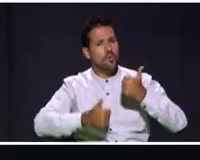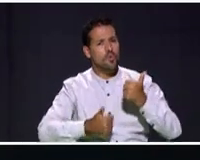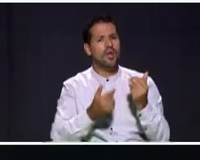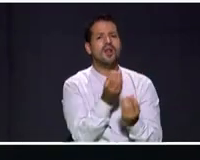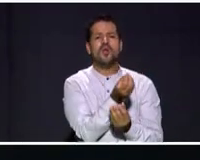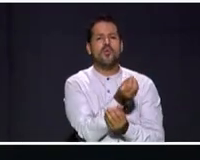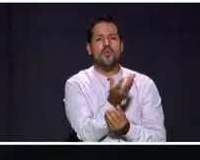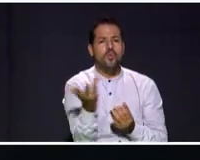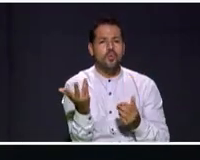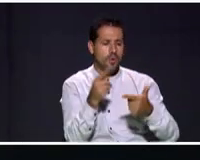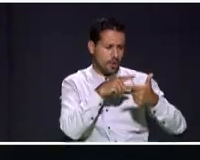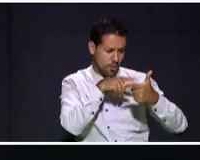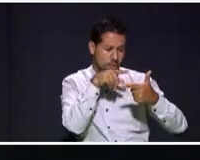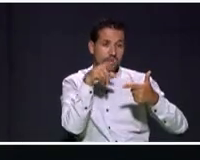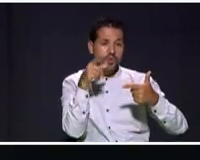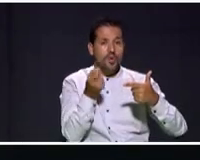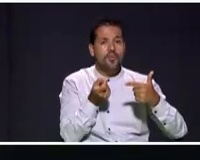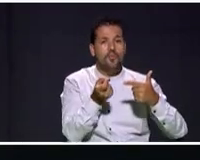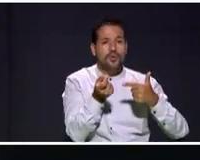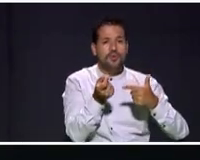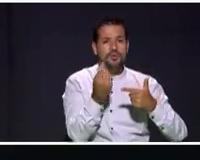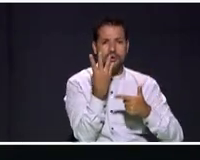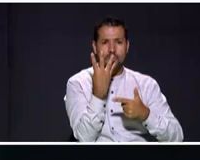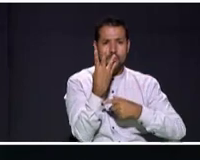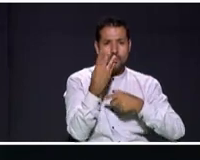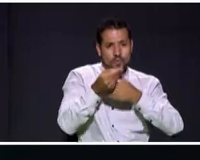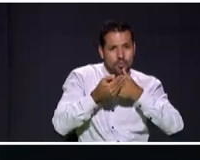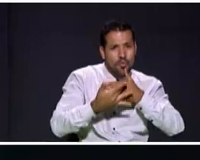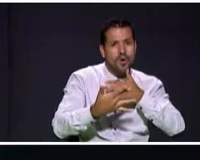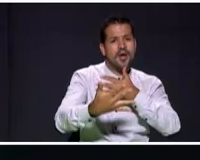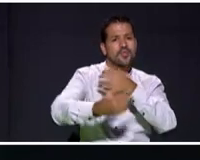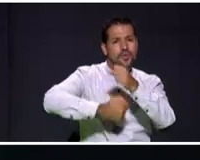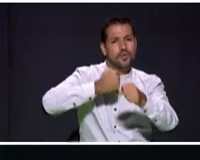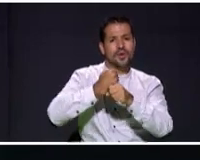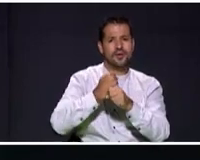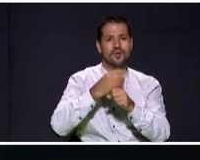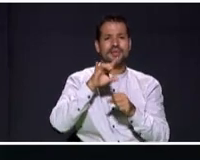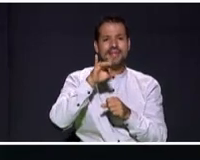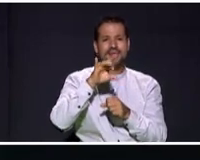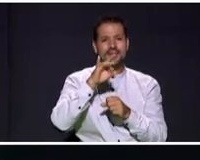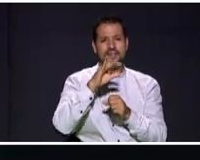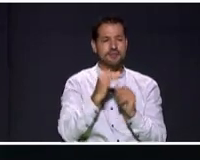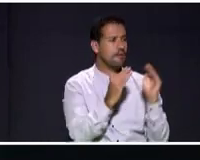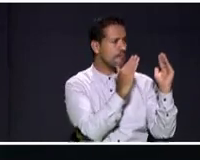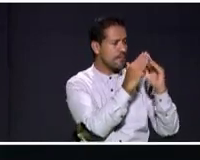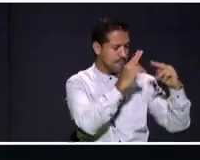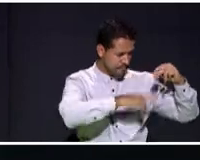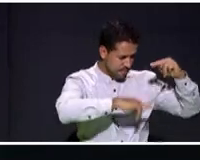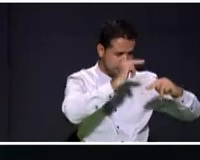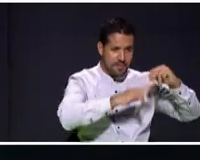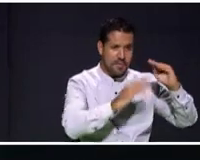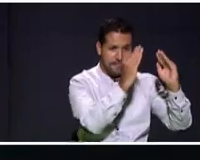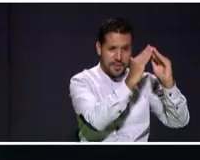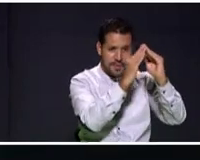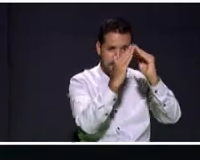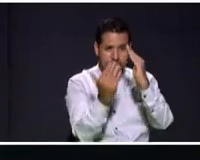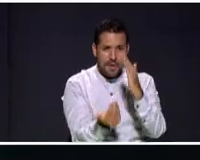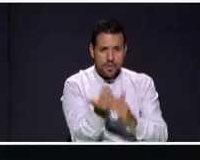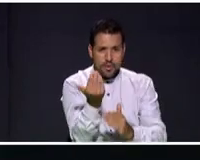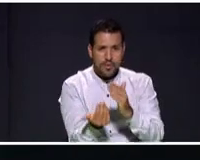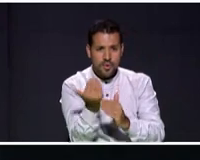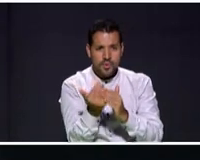proponemos en los próximos cuatro años crear más de 15.000 nuevas viviendas en el departamento de antioquia y en lo que tiene que